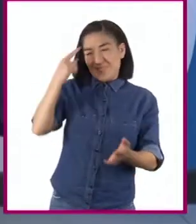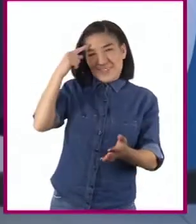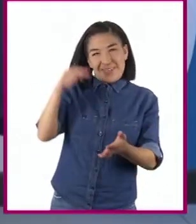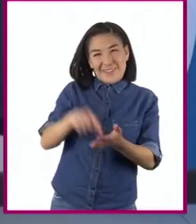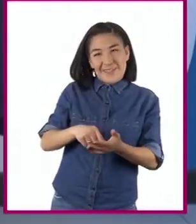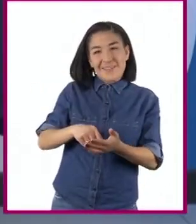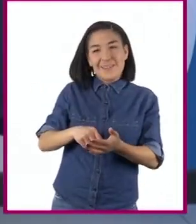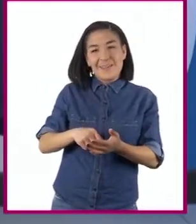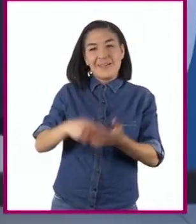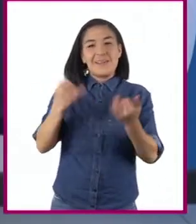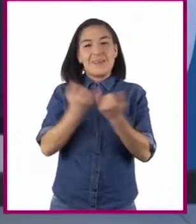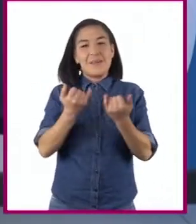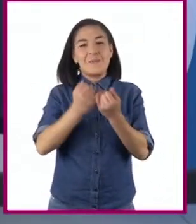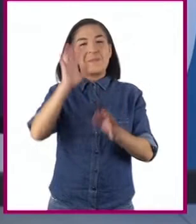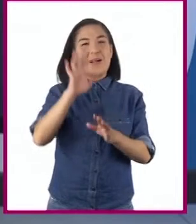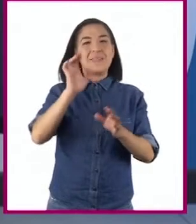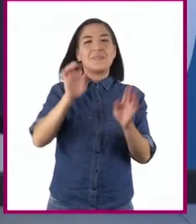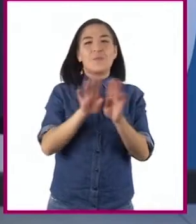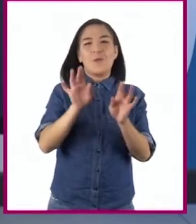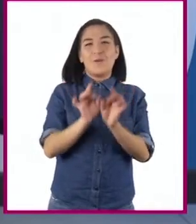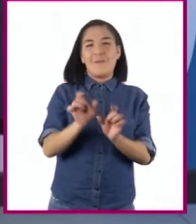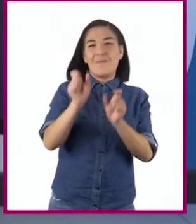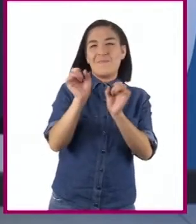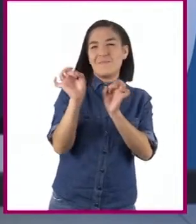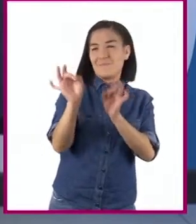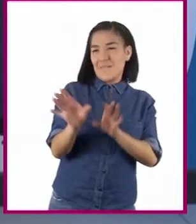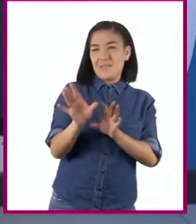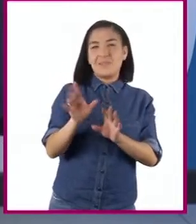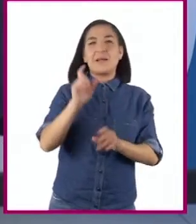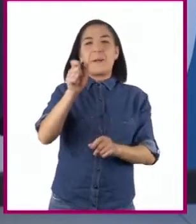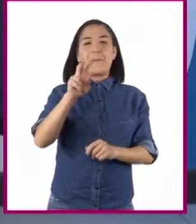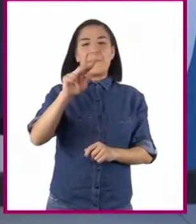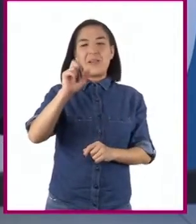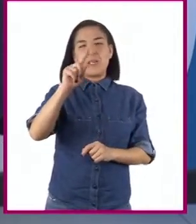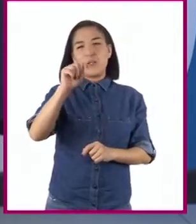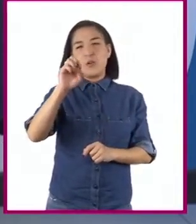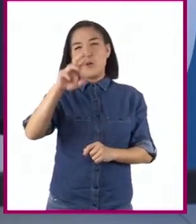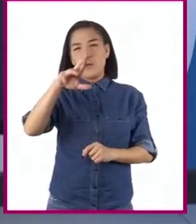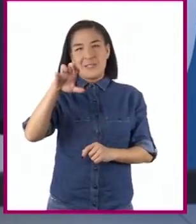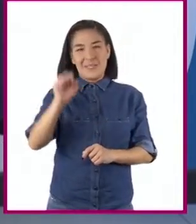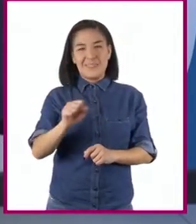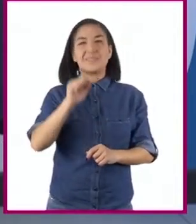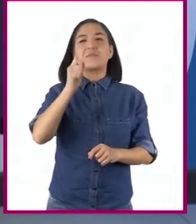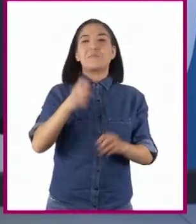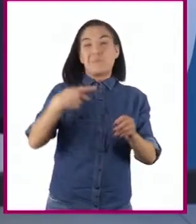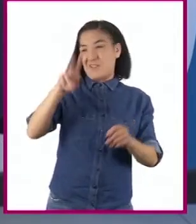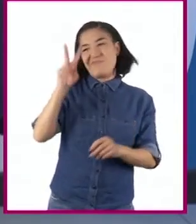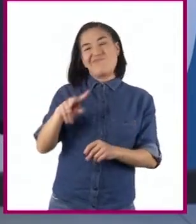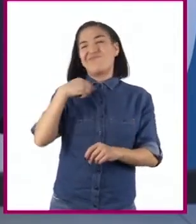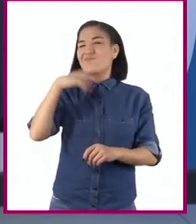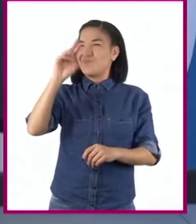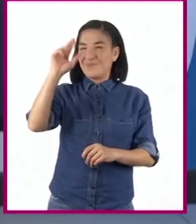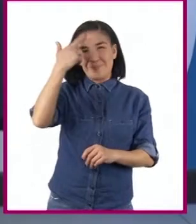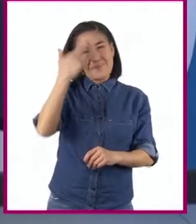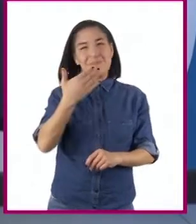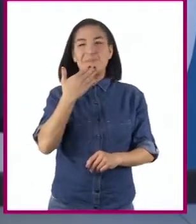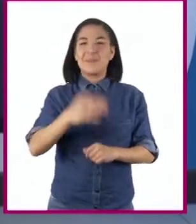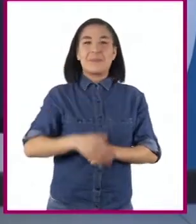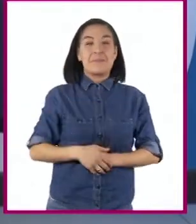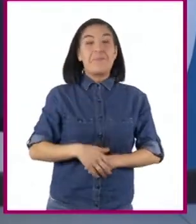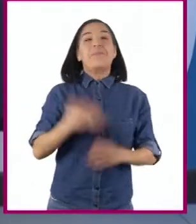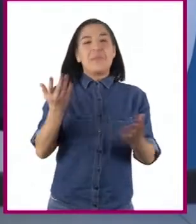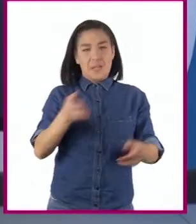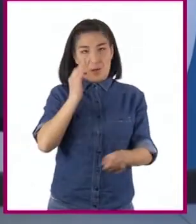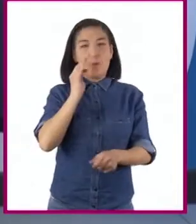Creo que hay unas flechas llamadas vectores involucrados, pero la verdad no recuerdo muy bien, maestra. En ese